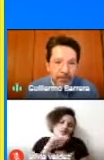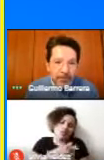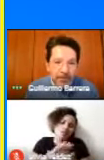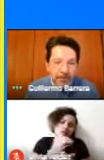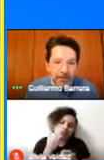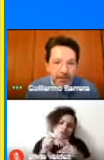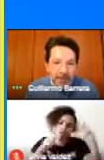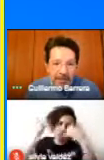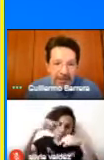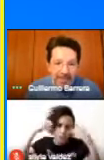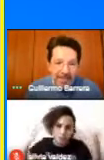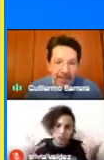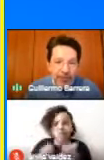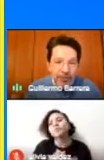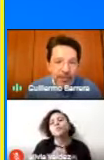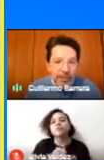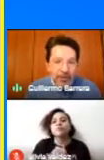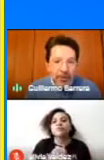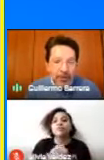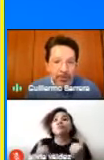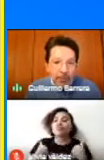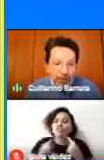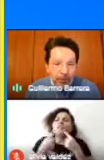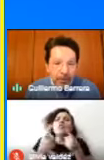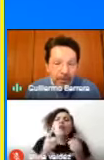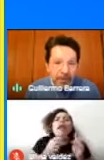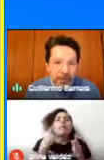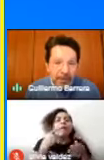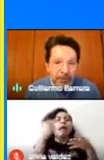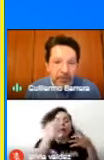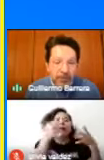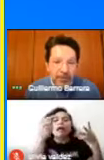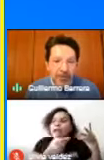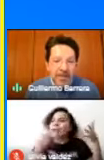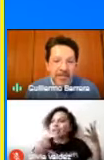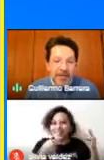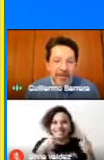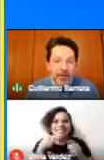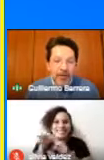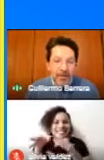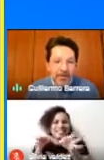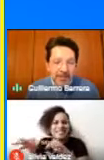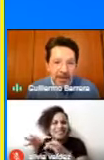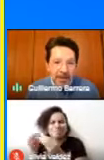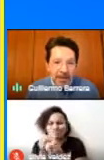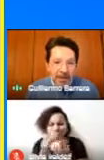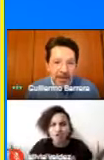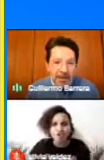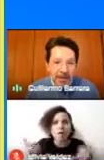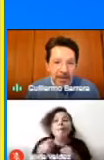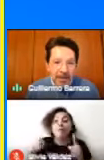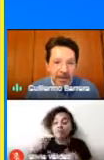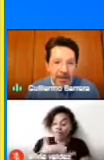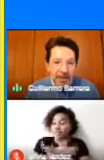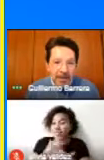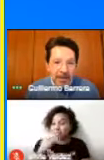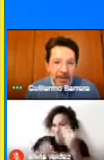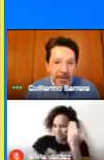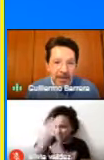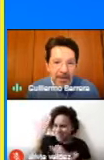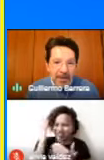turismo. Les he hecho un recorrido por muchos elementos, pero es que, como les decía al